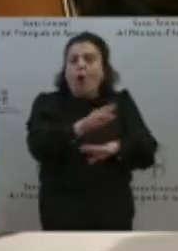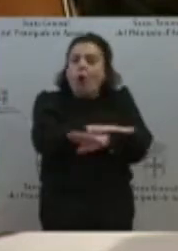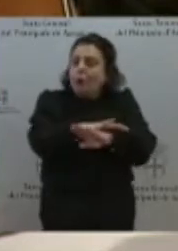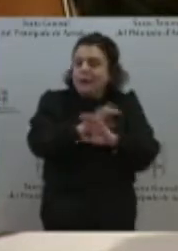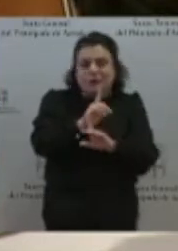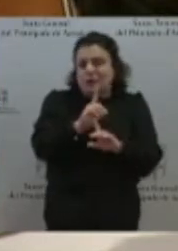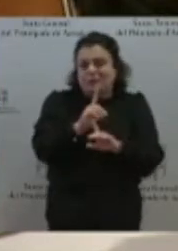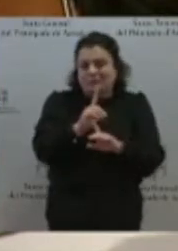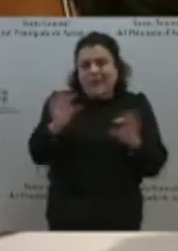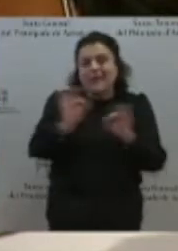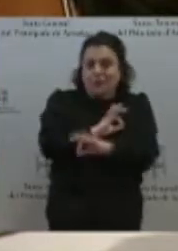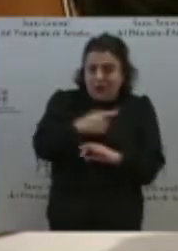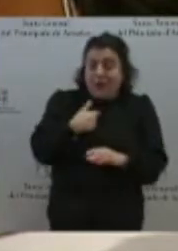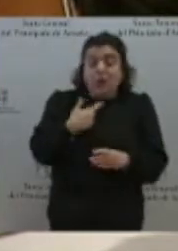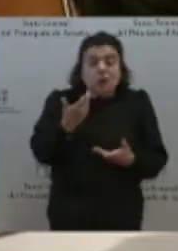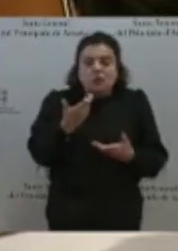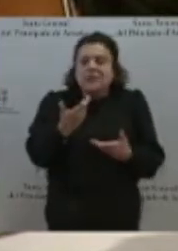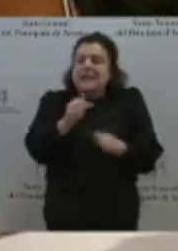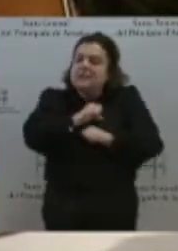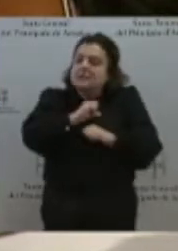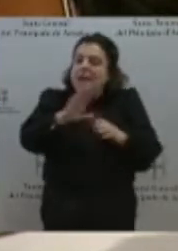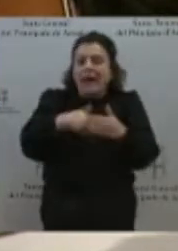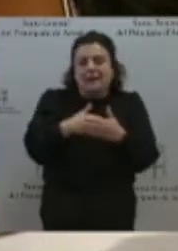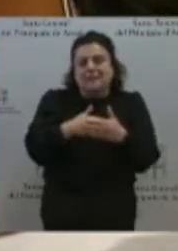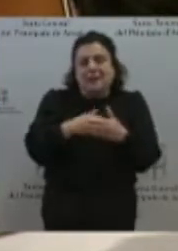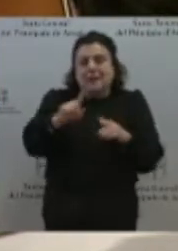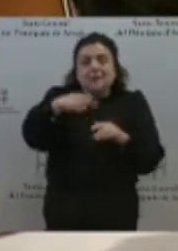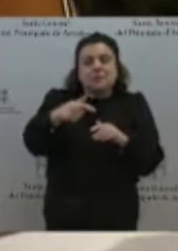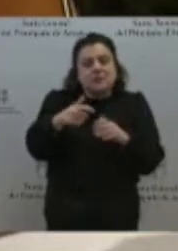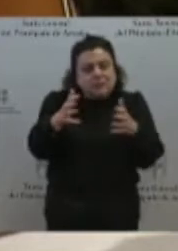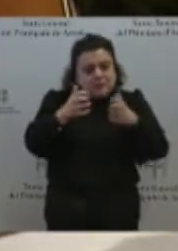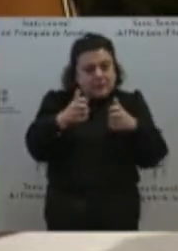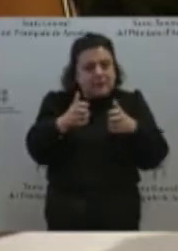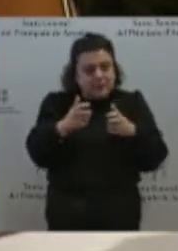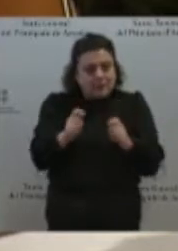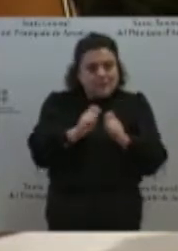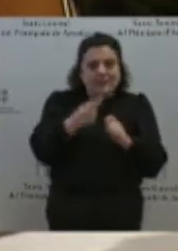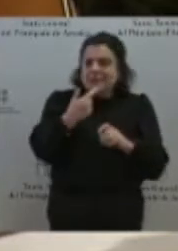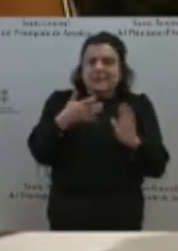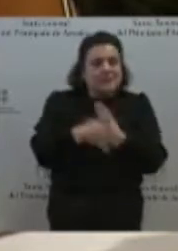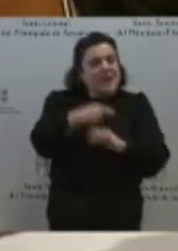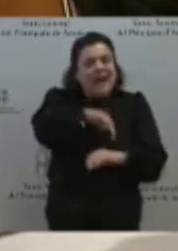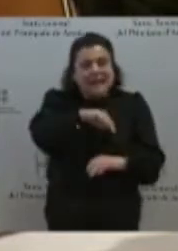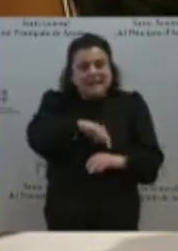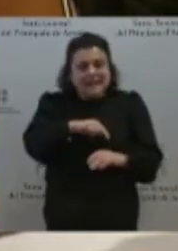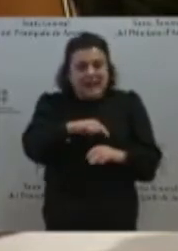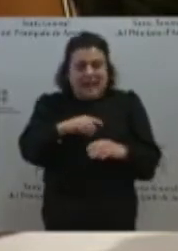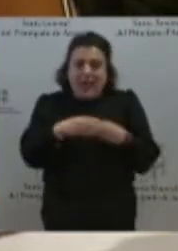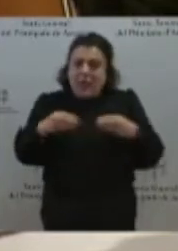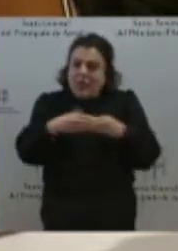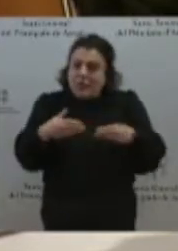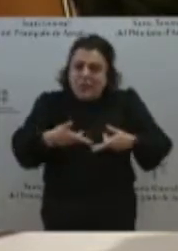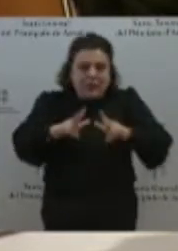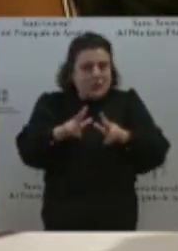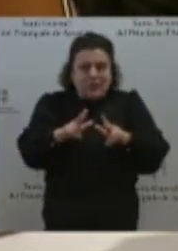asturiana demostrarán la su falta de altura ética y democrática. No nos votaron nada más que para señalar los problemas de